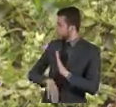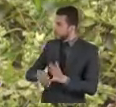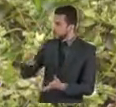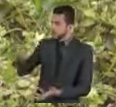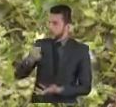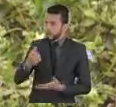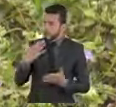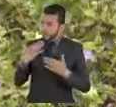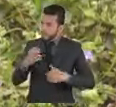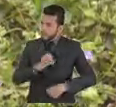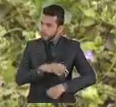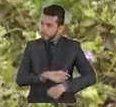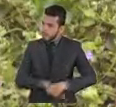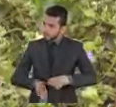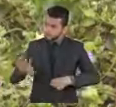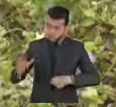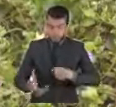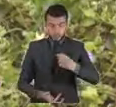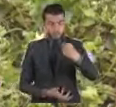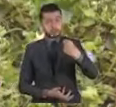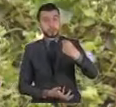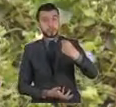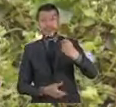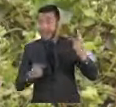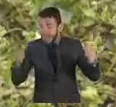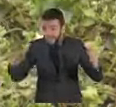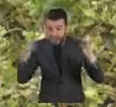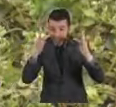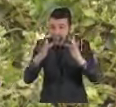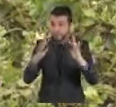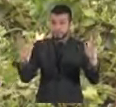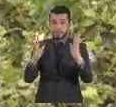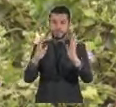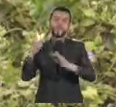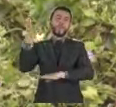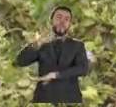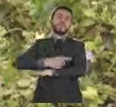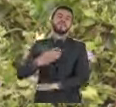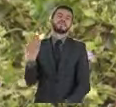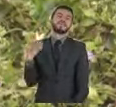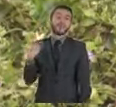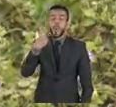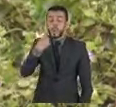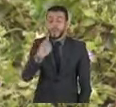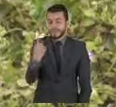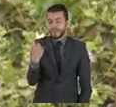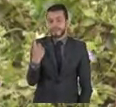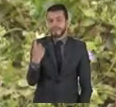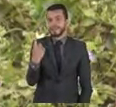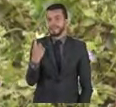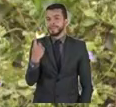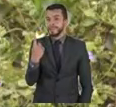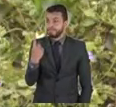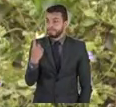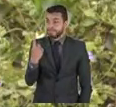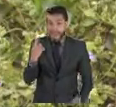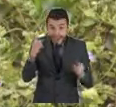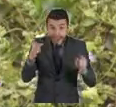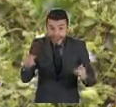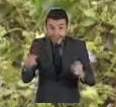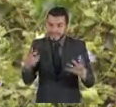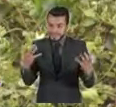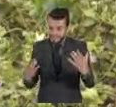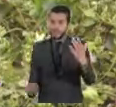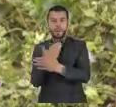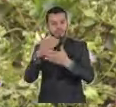Eso es hacer las cosas distintas, pero necesitamos que eso no sea simplemente una mercatón de un día, sino que se vuelva la manera en la que